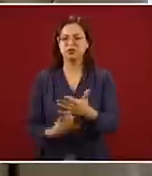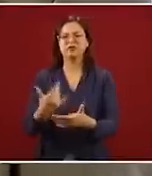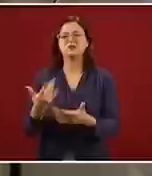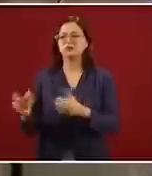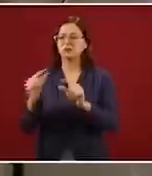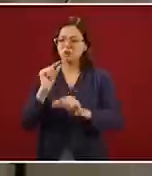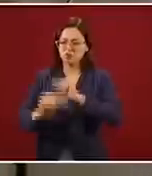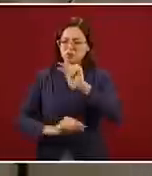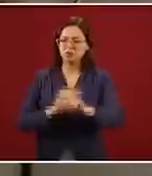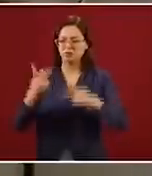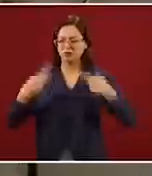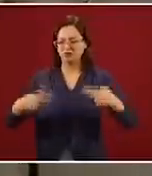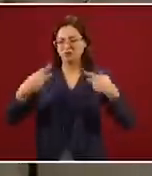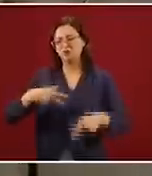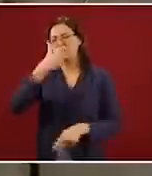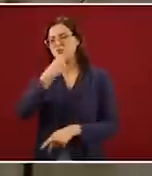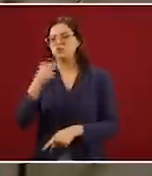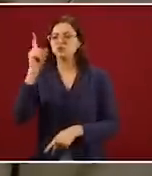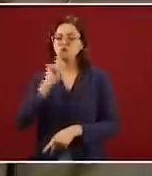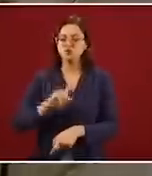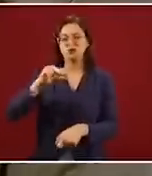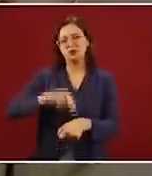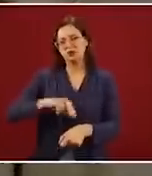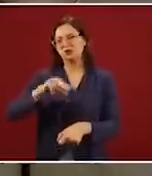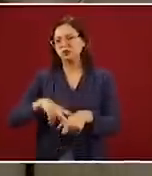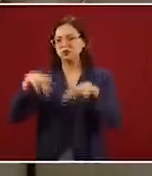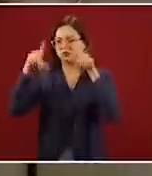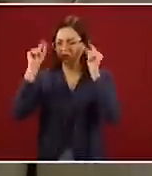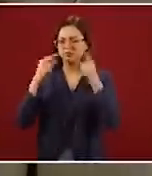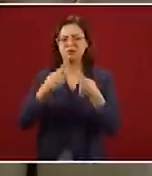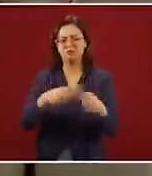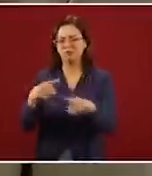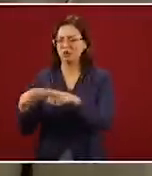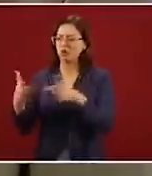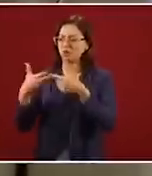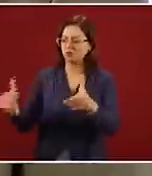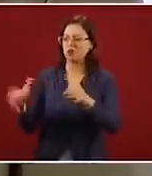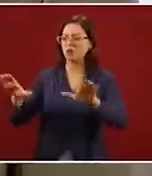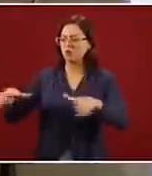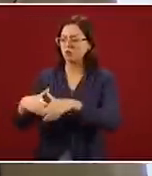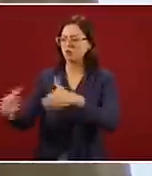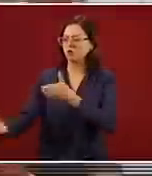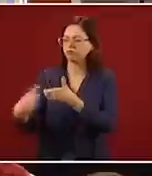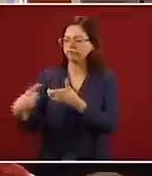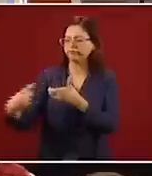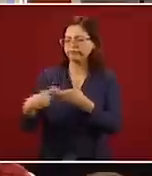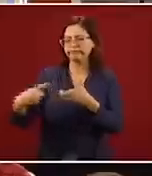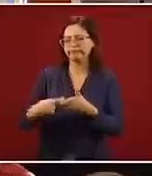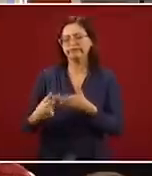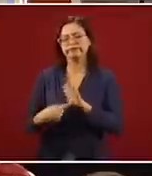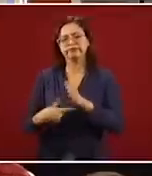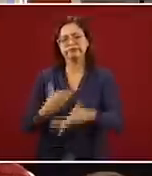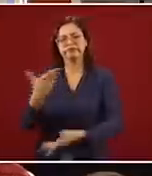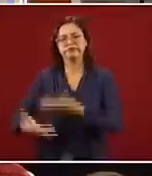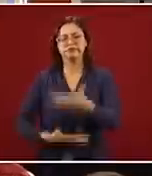profesionalizado de trabajadoras y trabajadores de la salud pública, de la salud comunitaria, en un proyecto que estaremos trabajando del